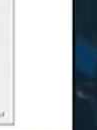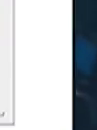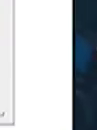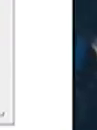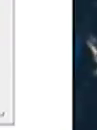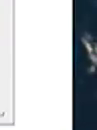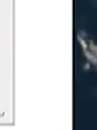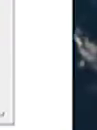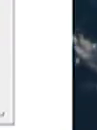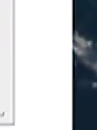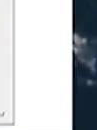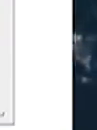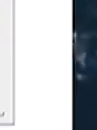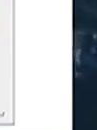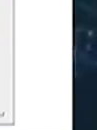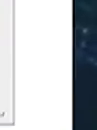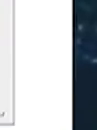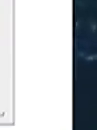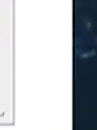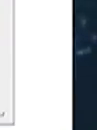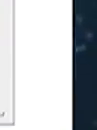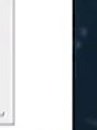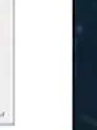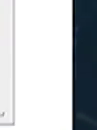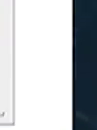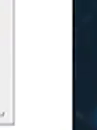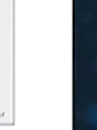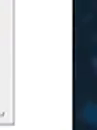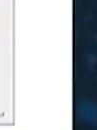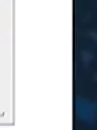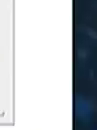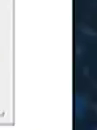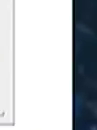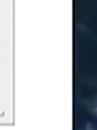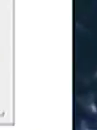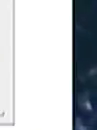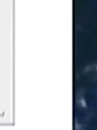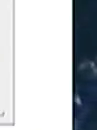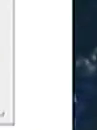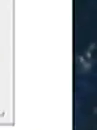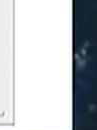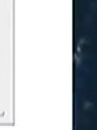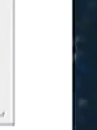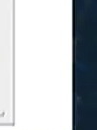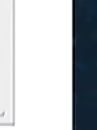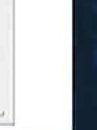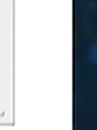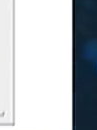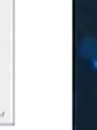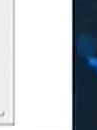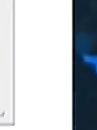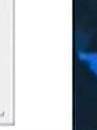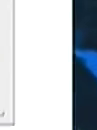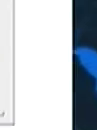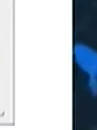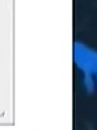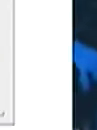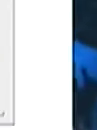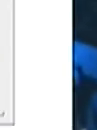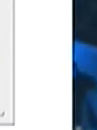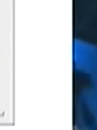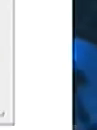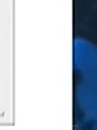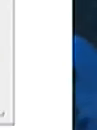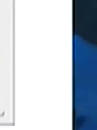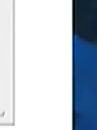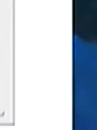sabemos, ¿no? Si las conferencias de prensa no van a ser el lugar donde se resuelvan dudas legítimas sobre la crisis